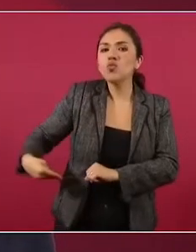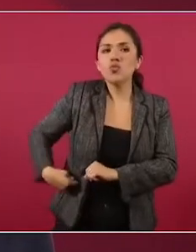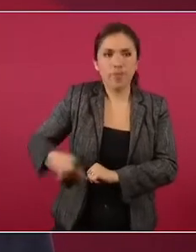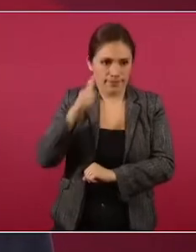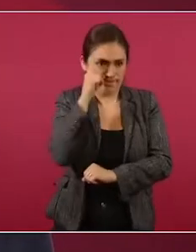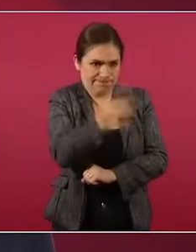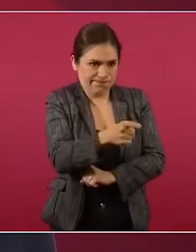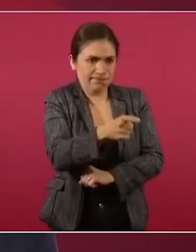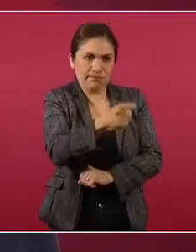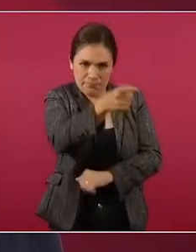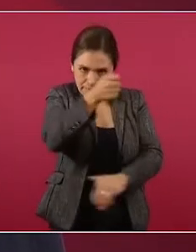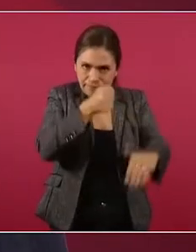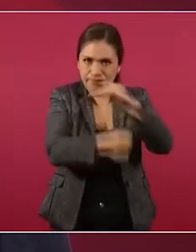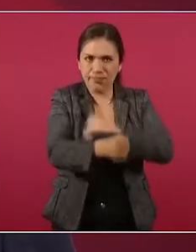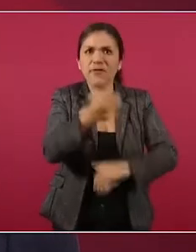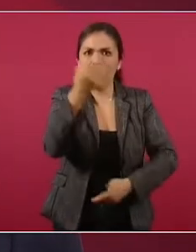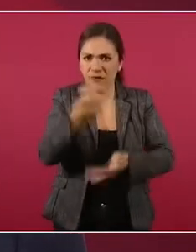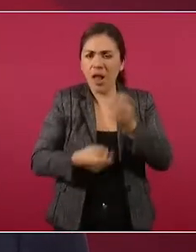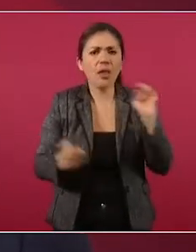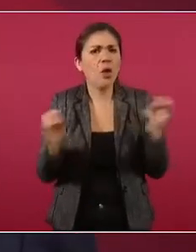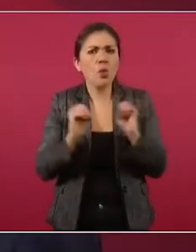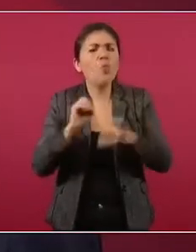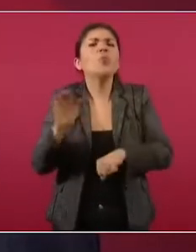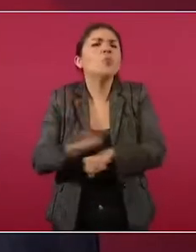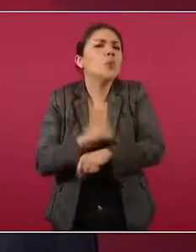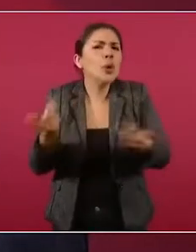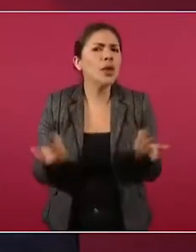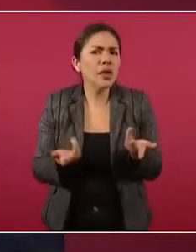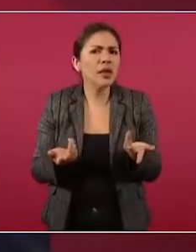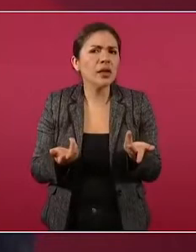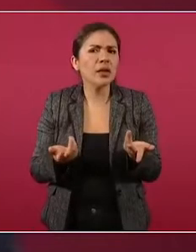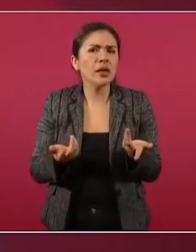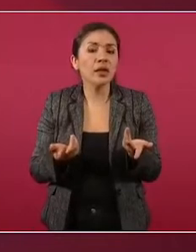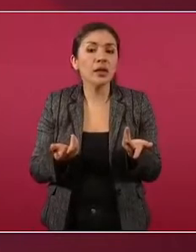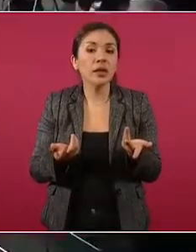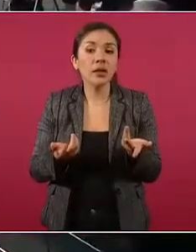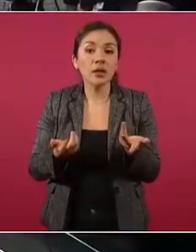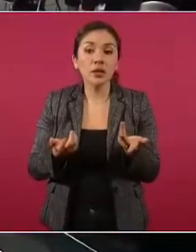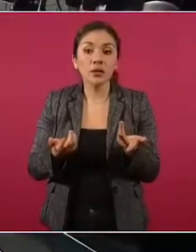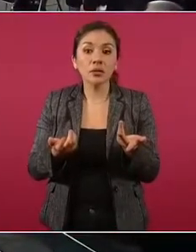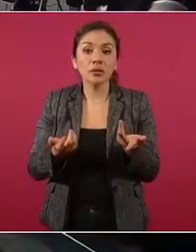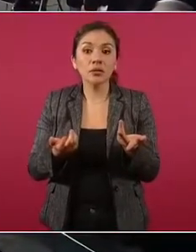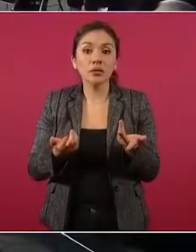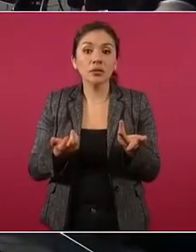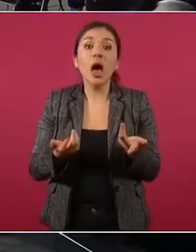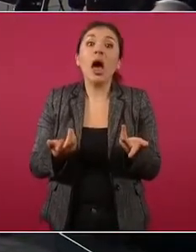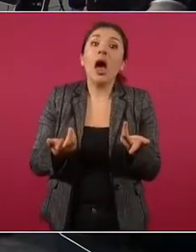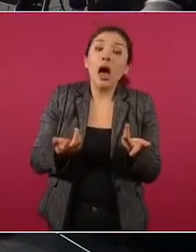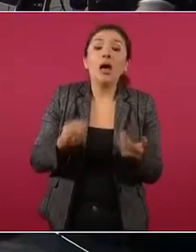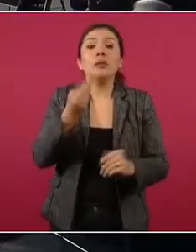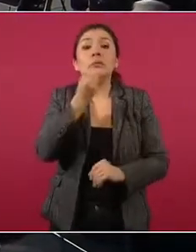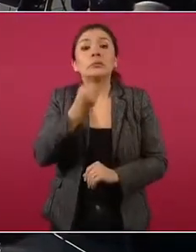a los implicados? ¿Y por qué se recurre